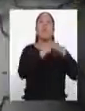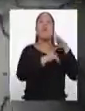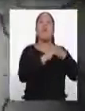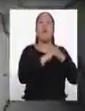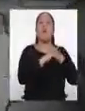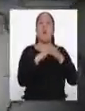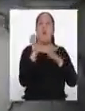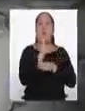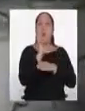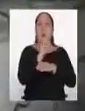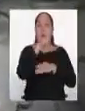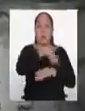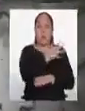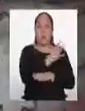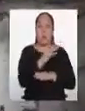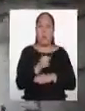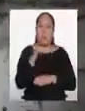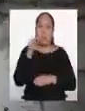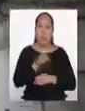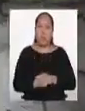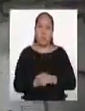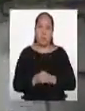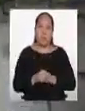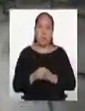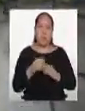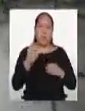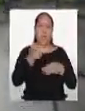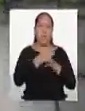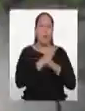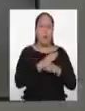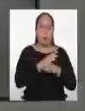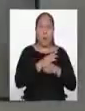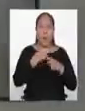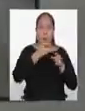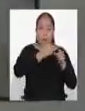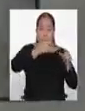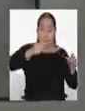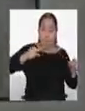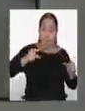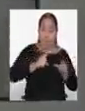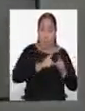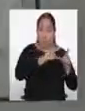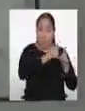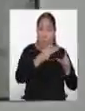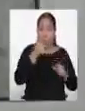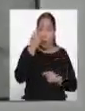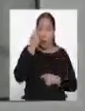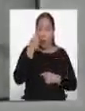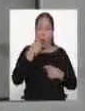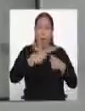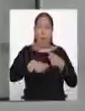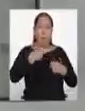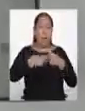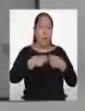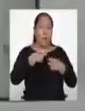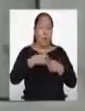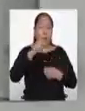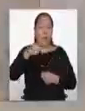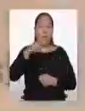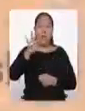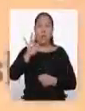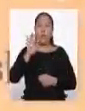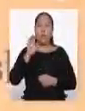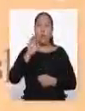Amazonía. Esta es la referencia geográfica y diplomática para entender el conflicto de 1941 y